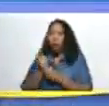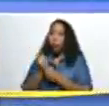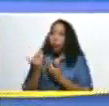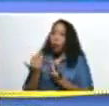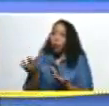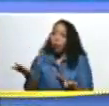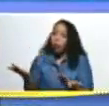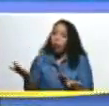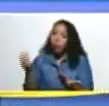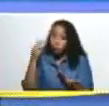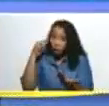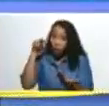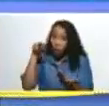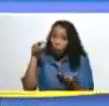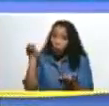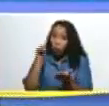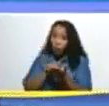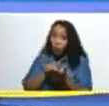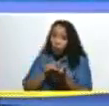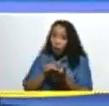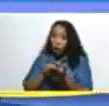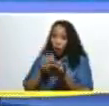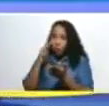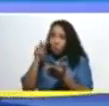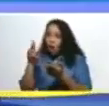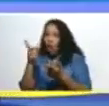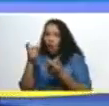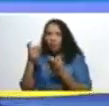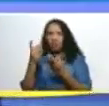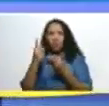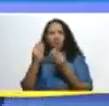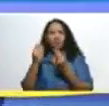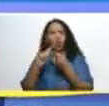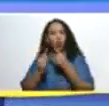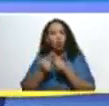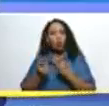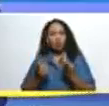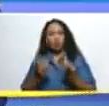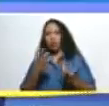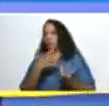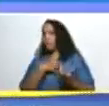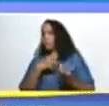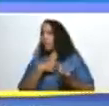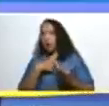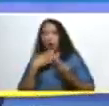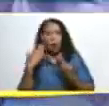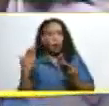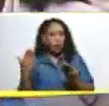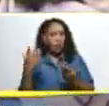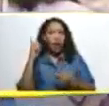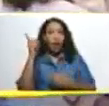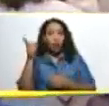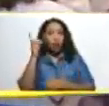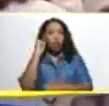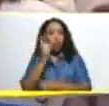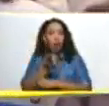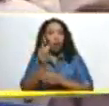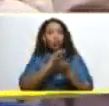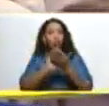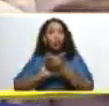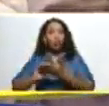la vas a ver y le falta todo. Eso no puede ser, eso hay que corregirlo, ¿no les parece? Bueno,